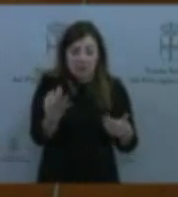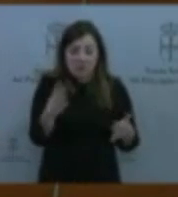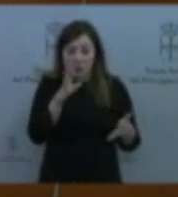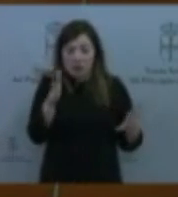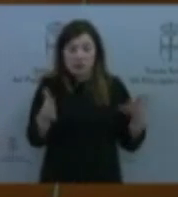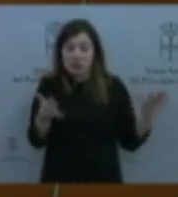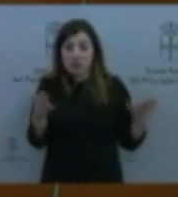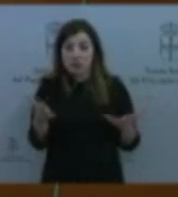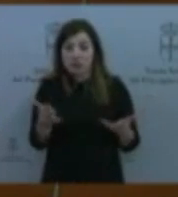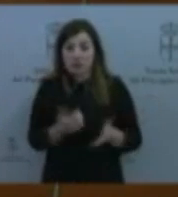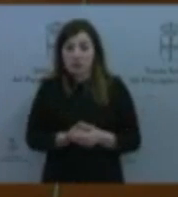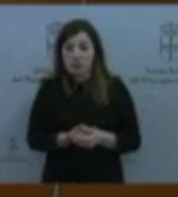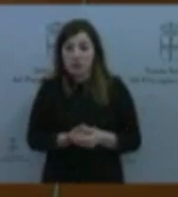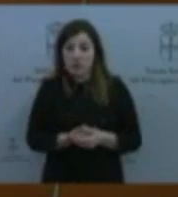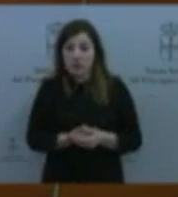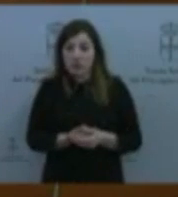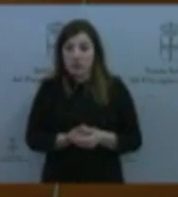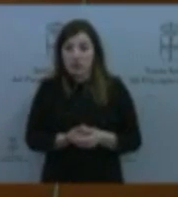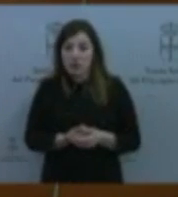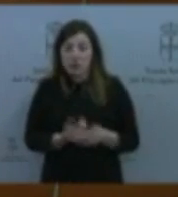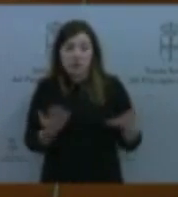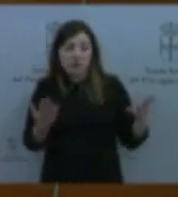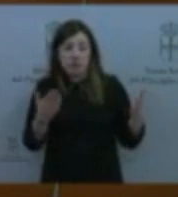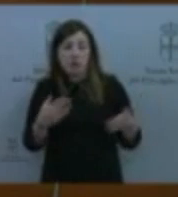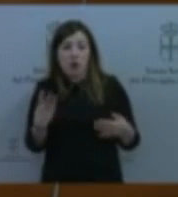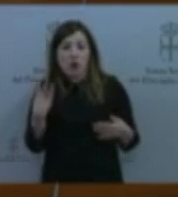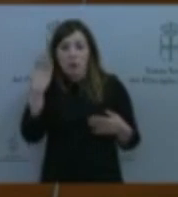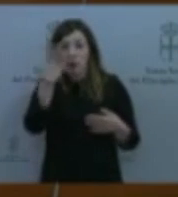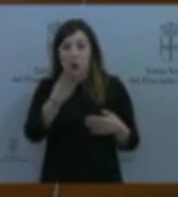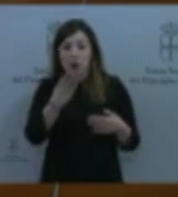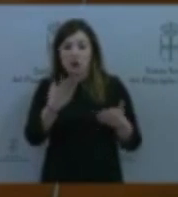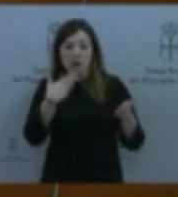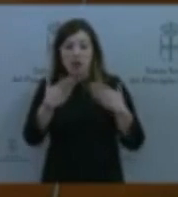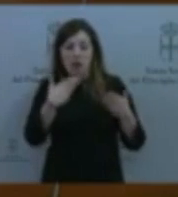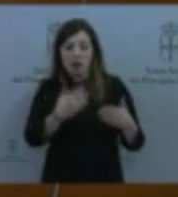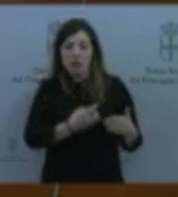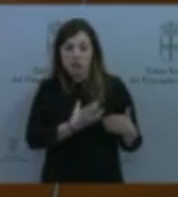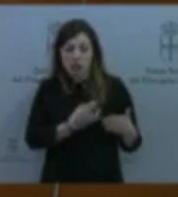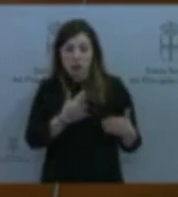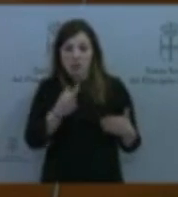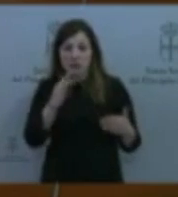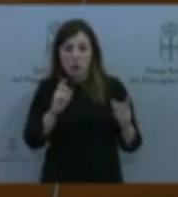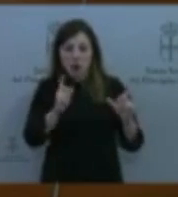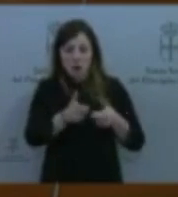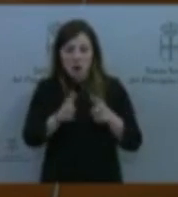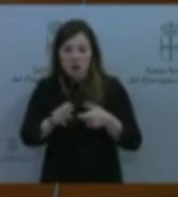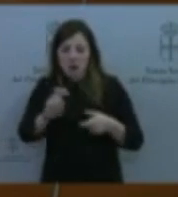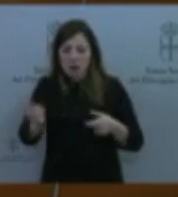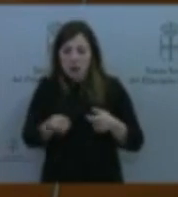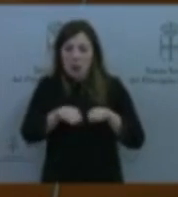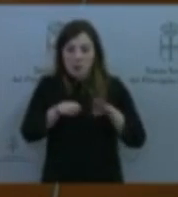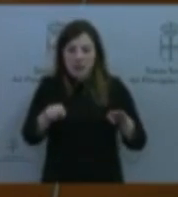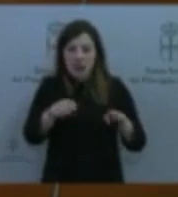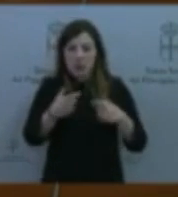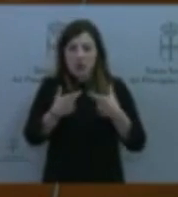4 años de negociación sindical, 4 años de múltiples reuniones de la Mesa Sectorial y de la Mesa General de la Función Pública, 4 años de